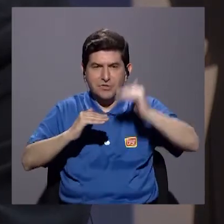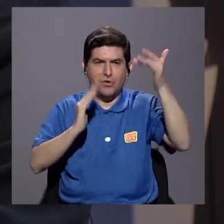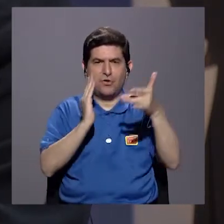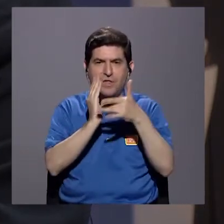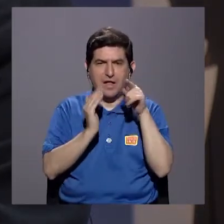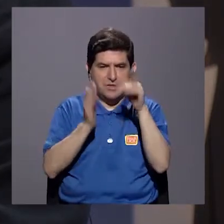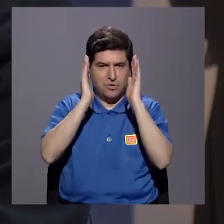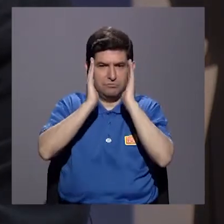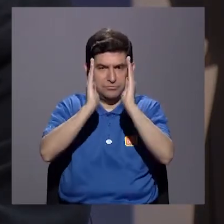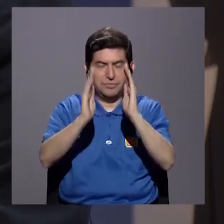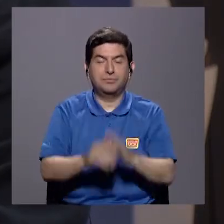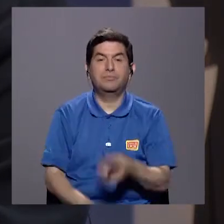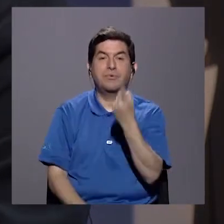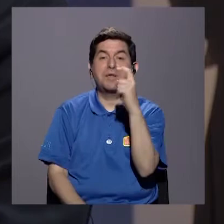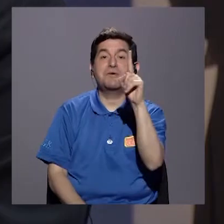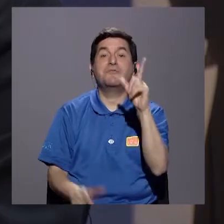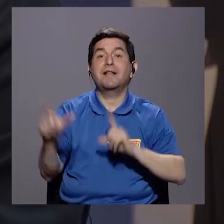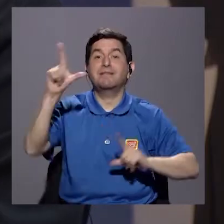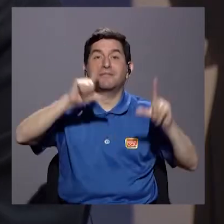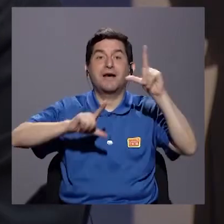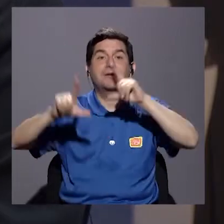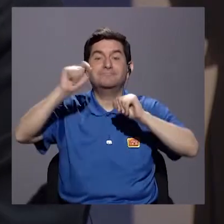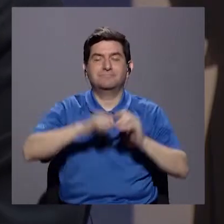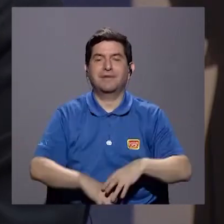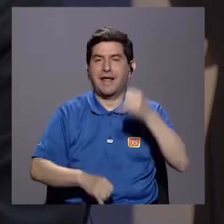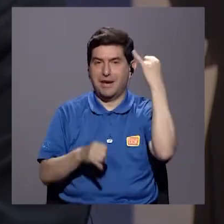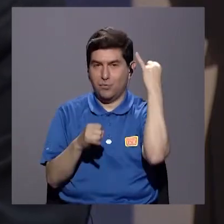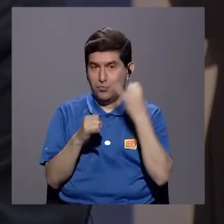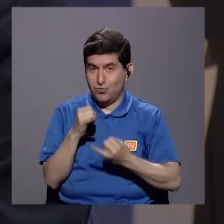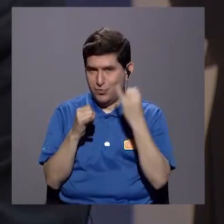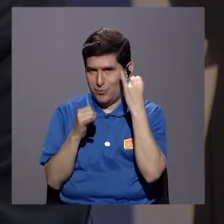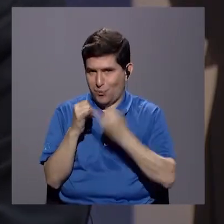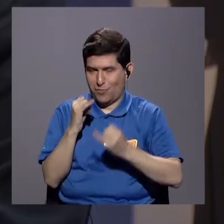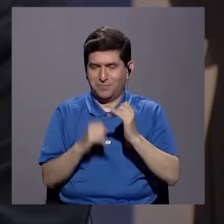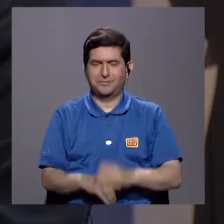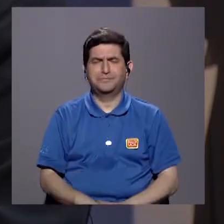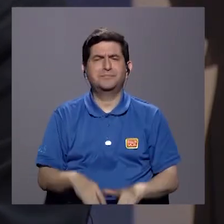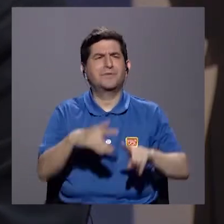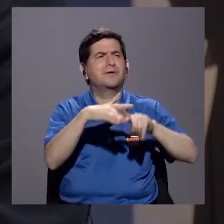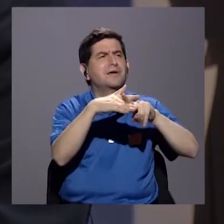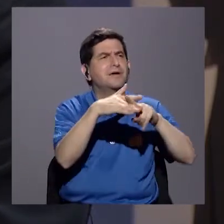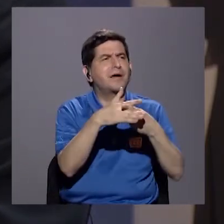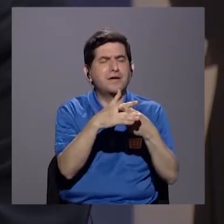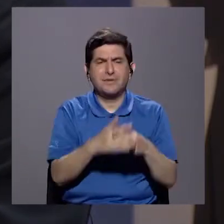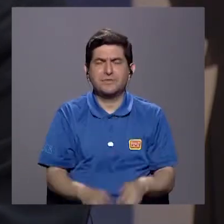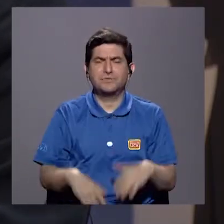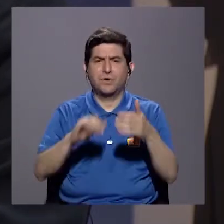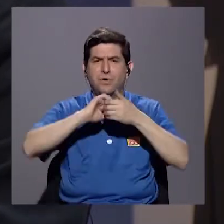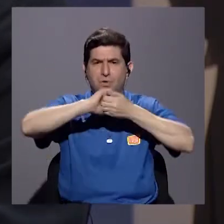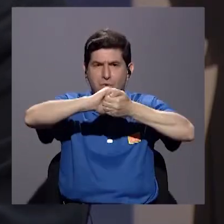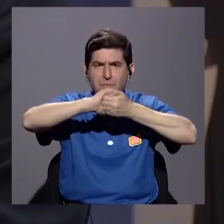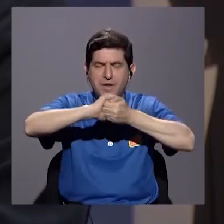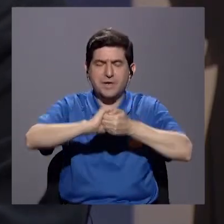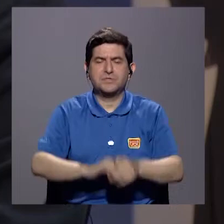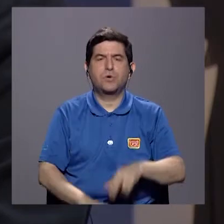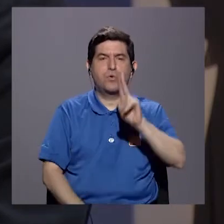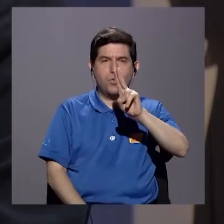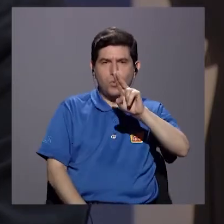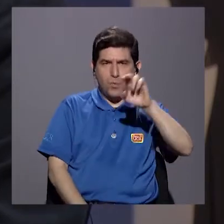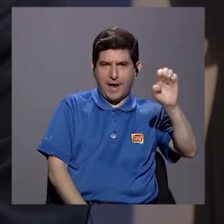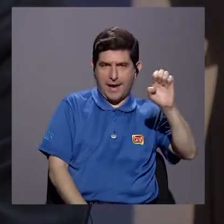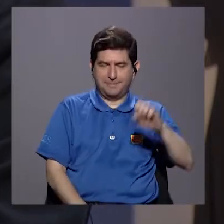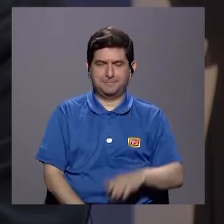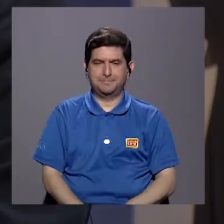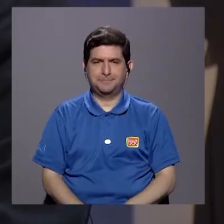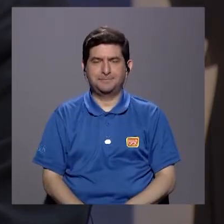en esos. Y me falta un laboratorio, que es el último, que nació a través de una cooperación con la Unión Europea,